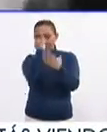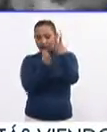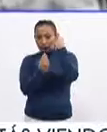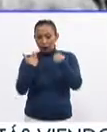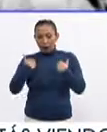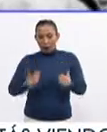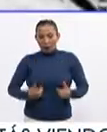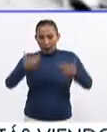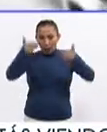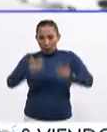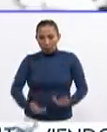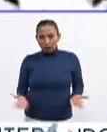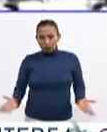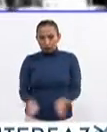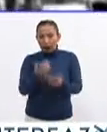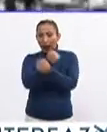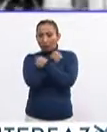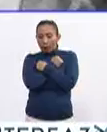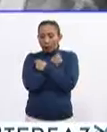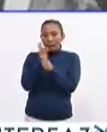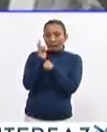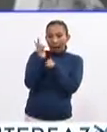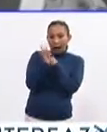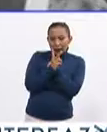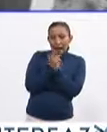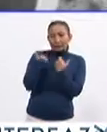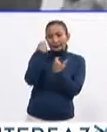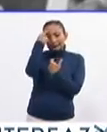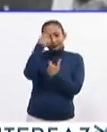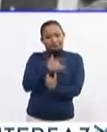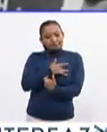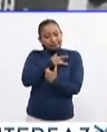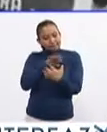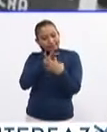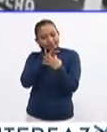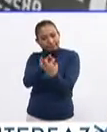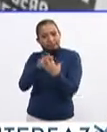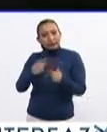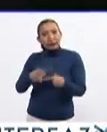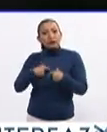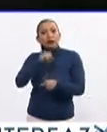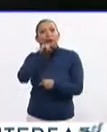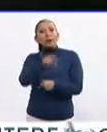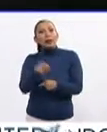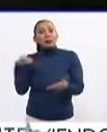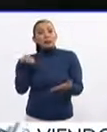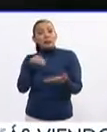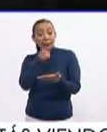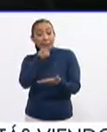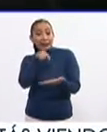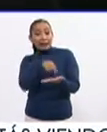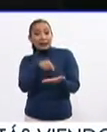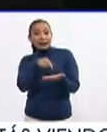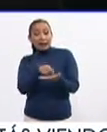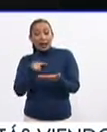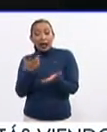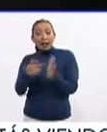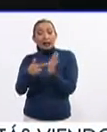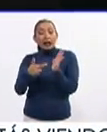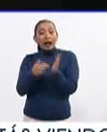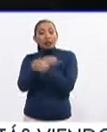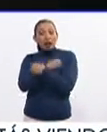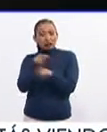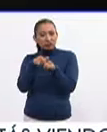del ser humano, fomentaría el amor a la patria, a la conciencia de la solidaridad. Además, establecía que el criterio de la educación